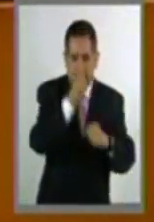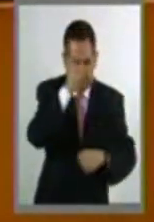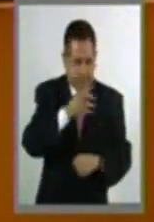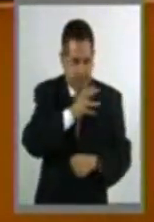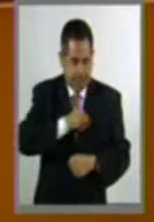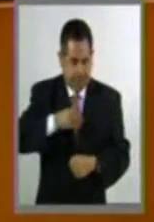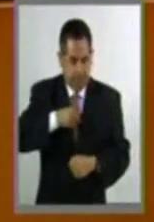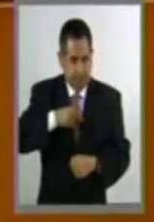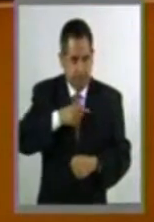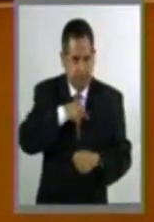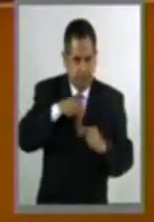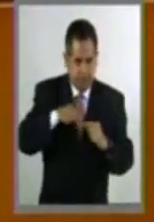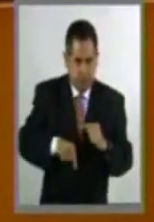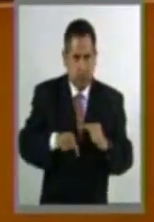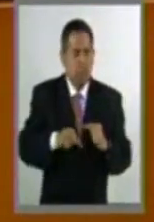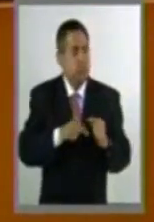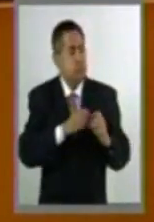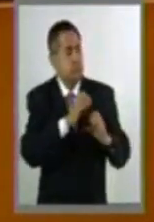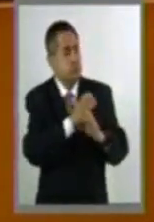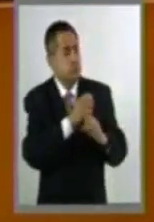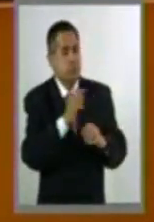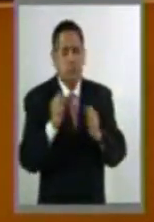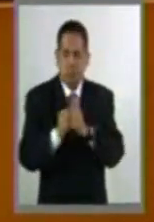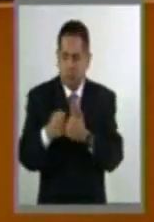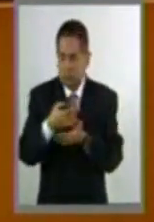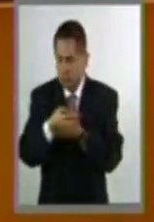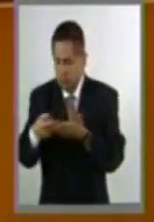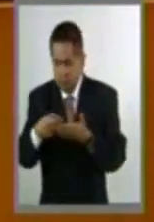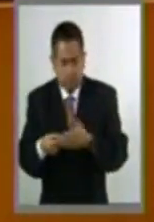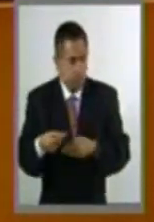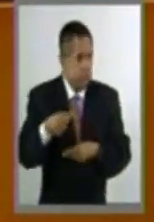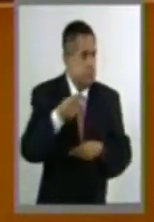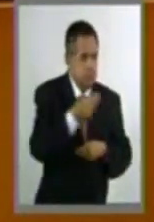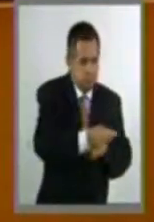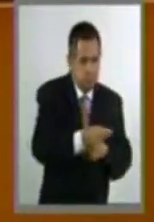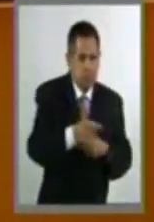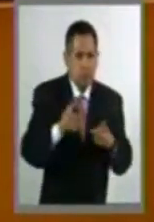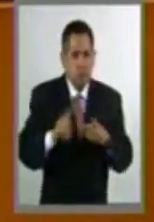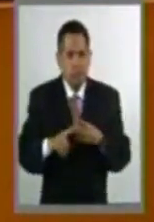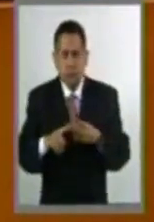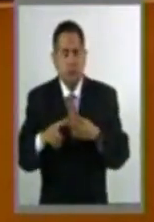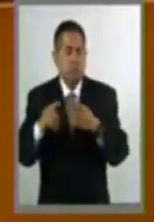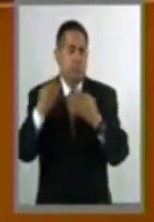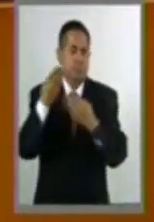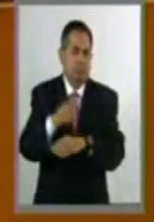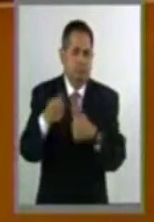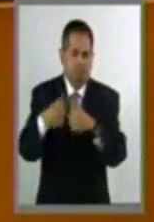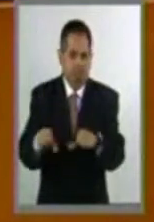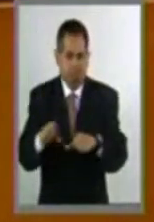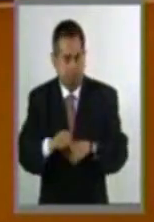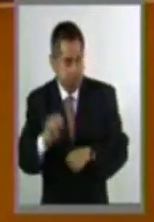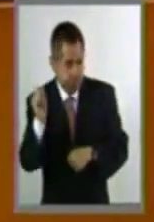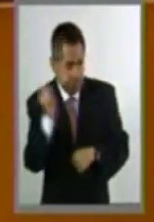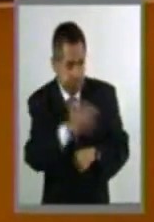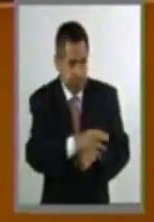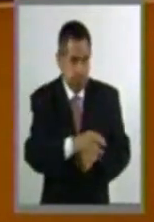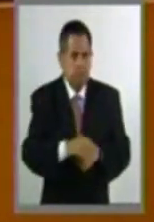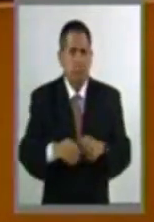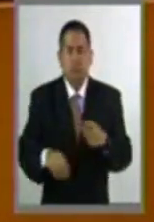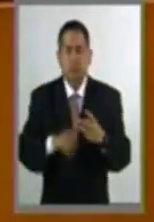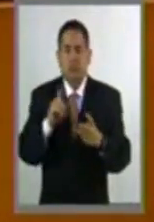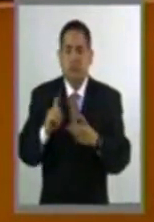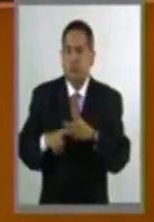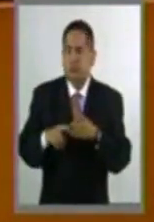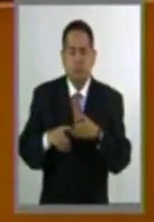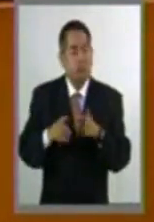recta, siempre que se efectúen mediante cheque nominativo del contribuyente, transferencias electrónicas de fondos desde